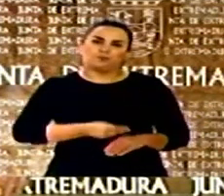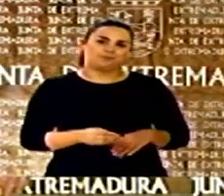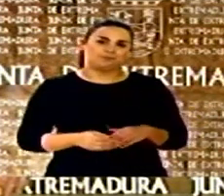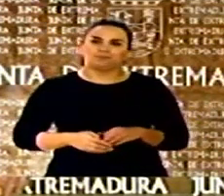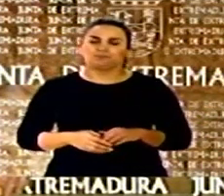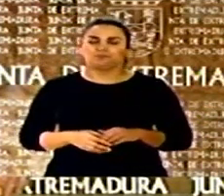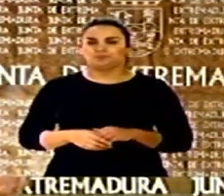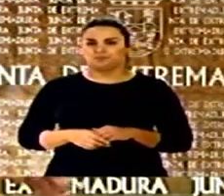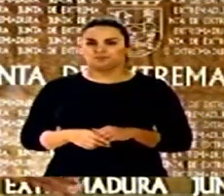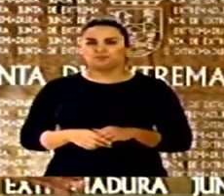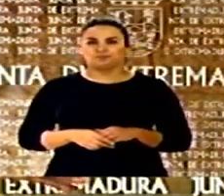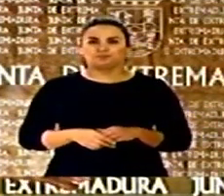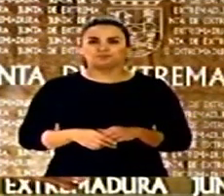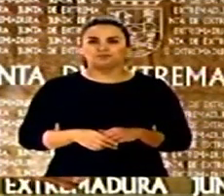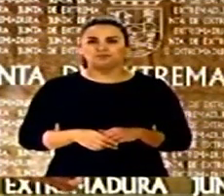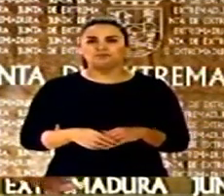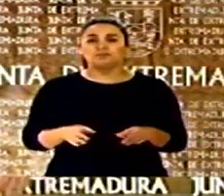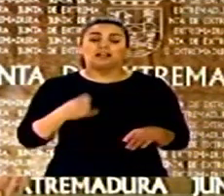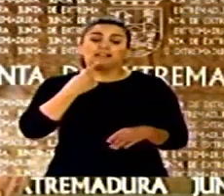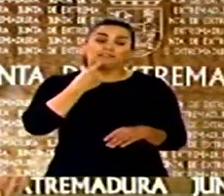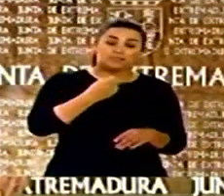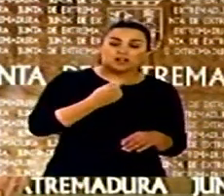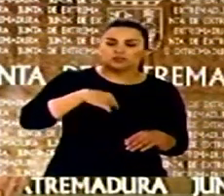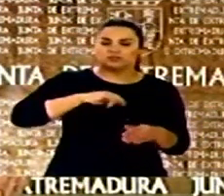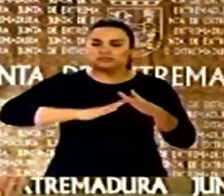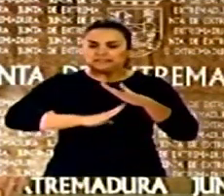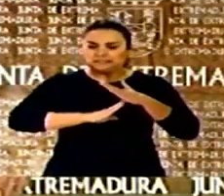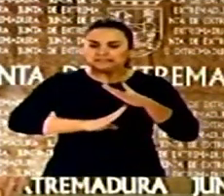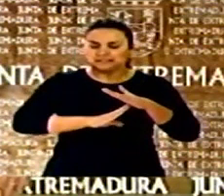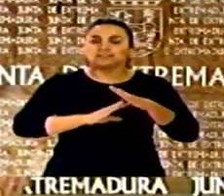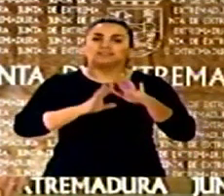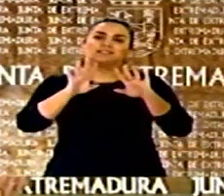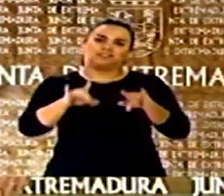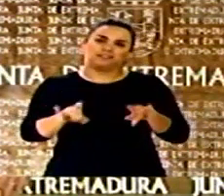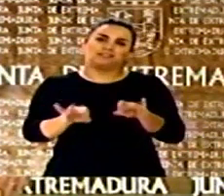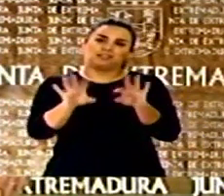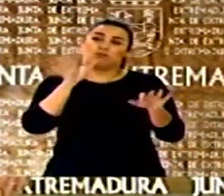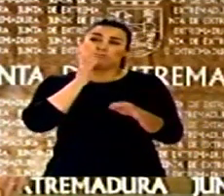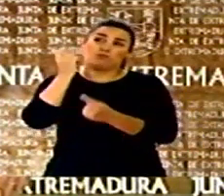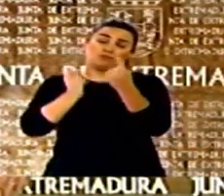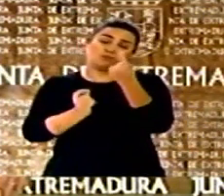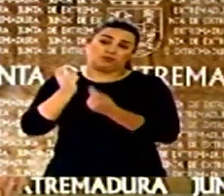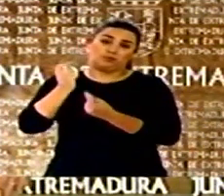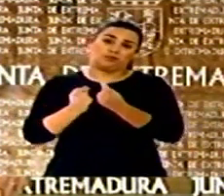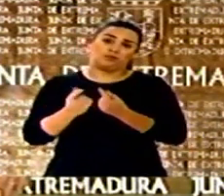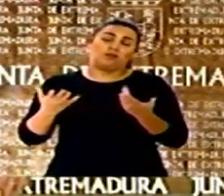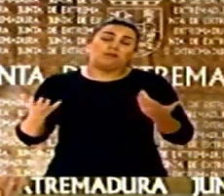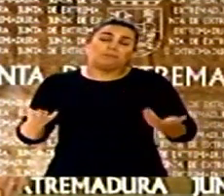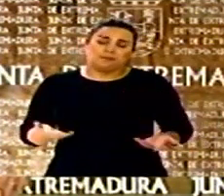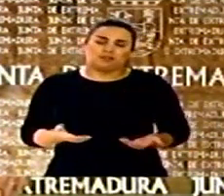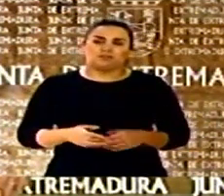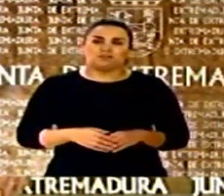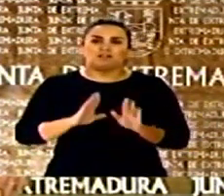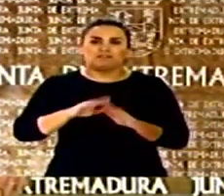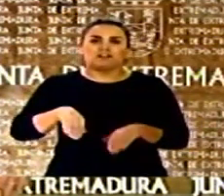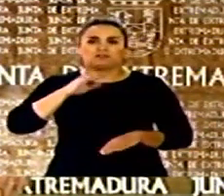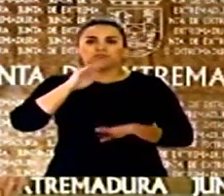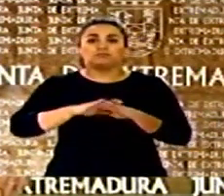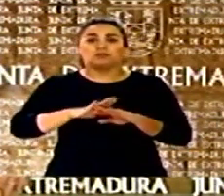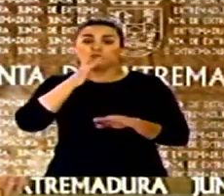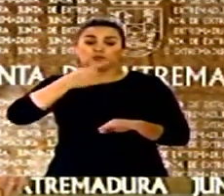Cuando yo prometí y me comprometí a que se pudiera ver silencio positivo en Extremadura, en aquellos momentos era una